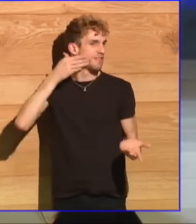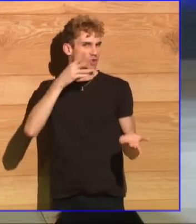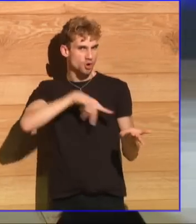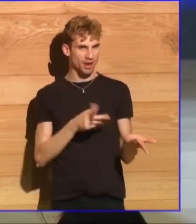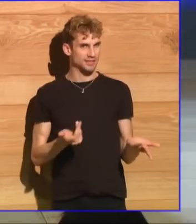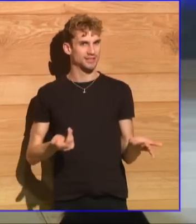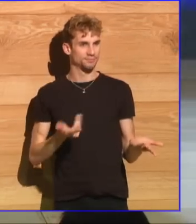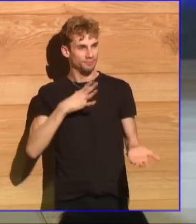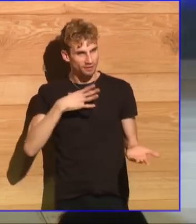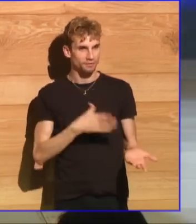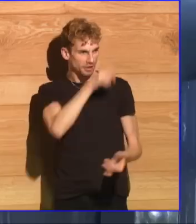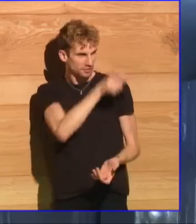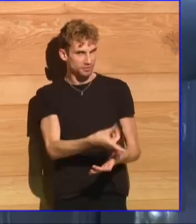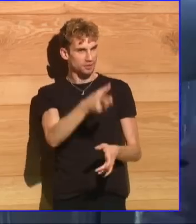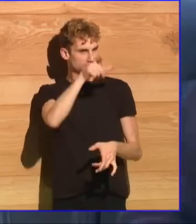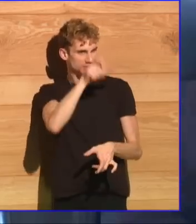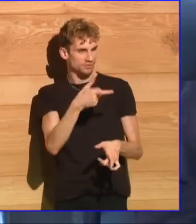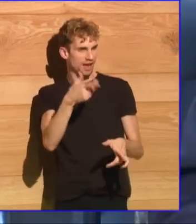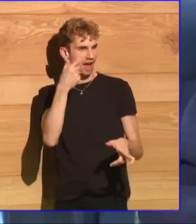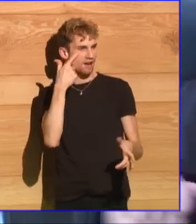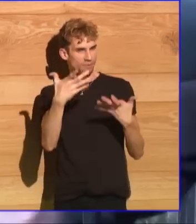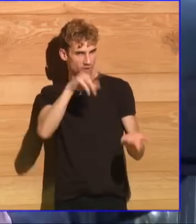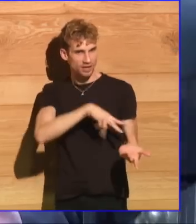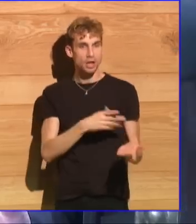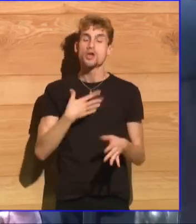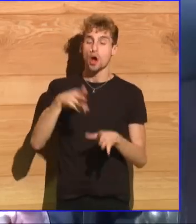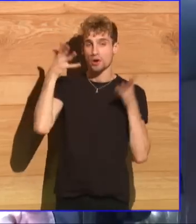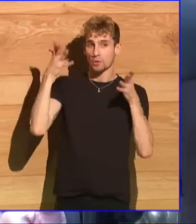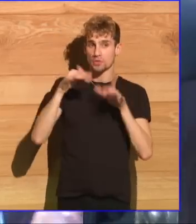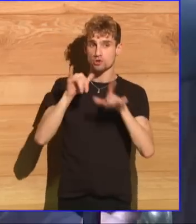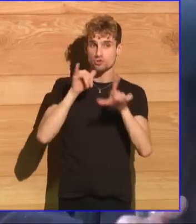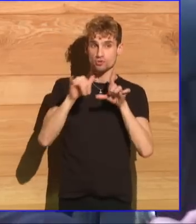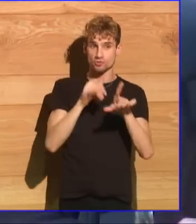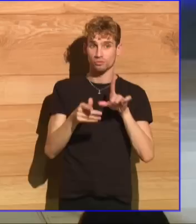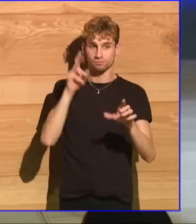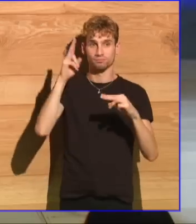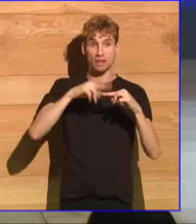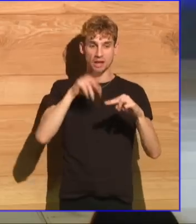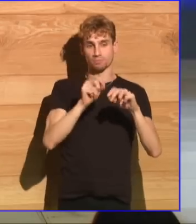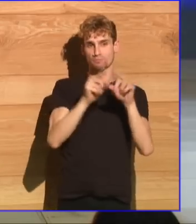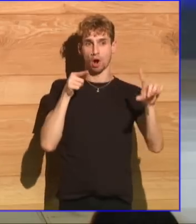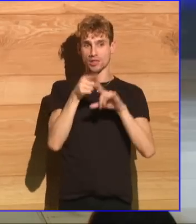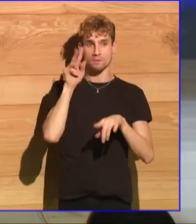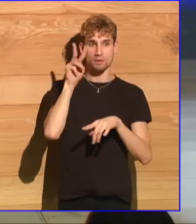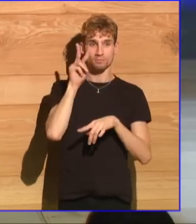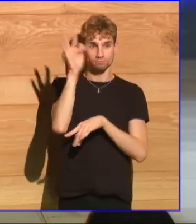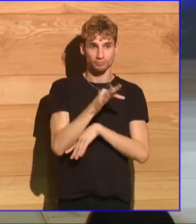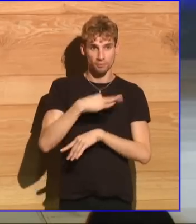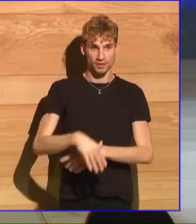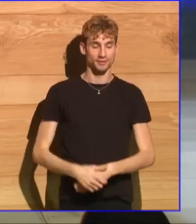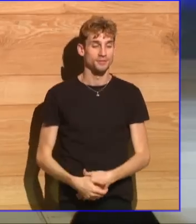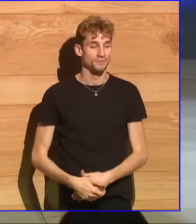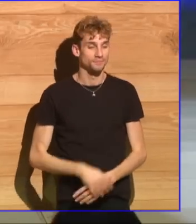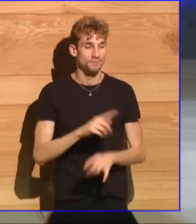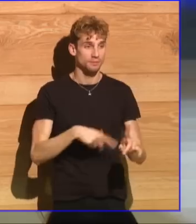como eres tú. Os recomiendo que Javi, vayáis a YouTube a ver este momento. Sí. y que hagáis GIFs. No, de todas maneras, John Williams no solo sí que